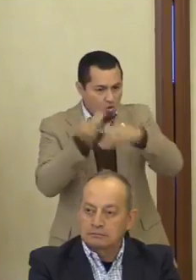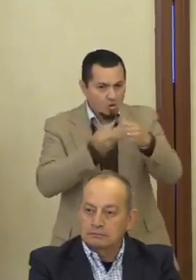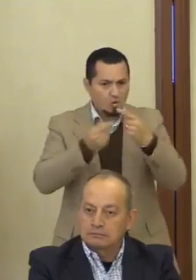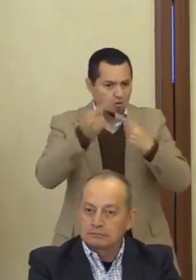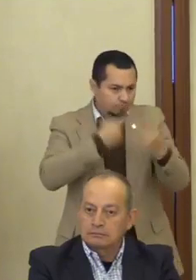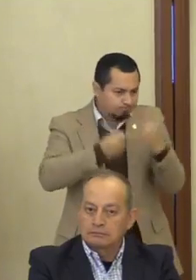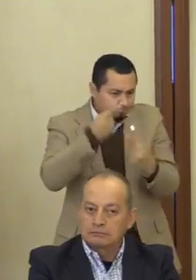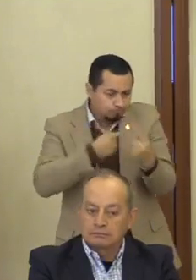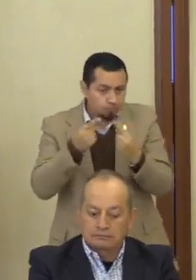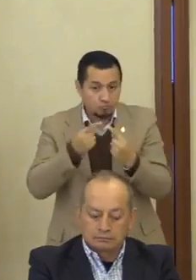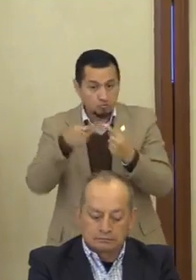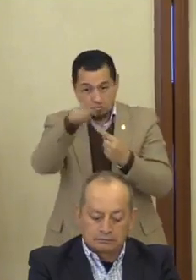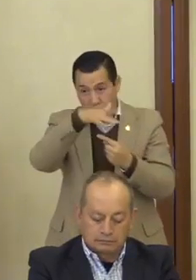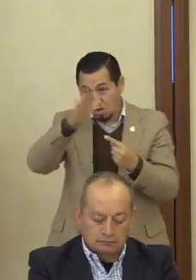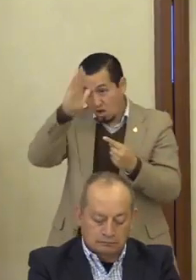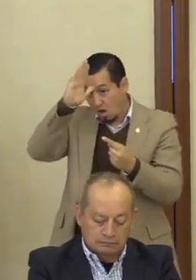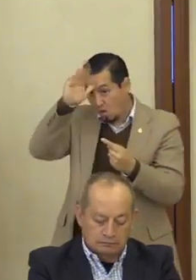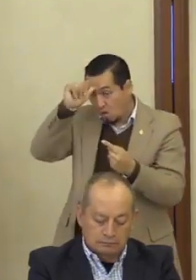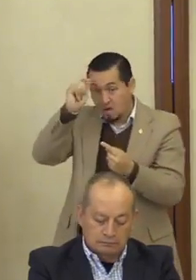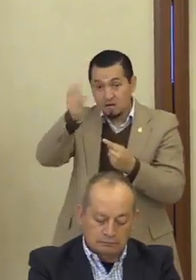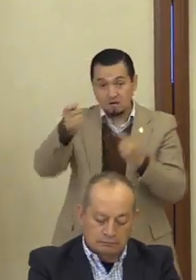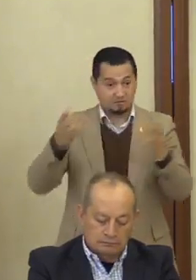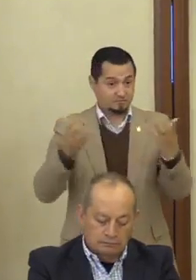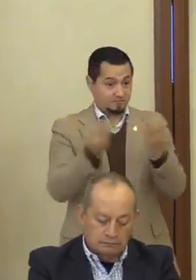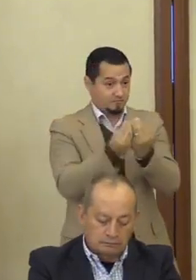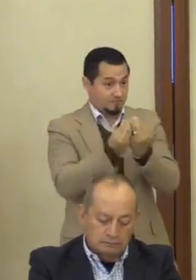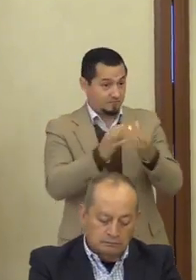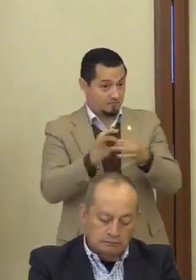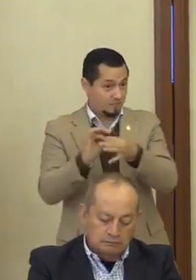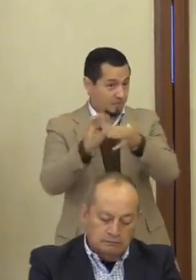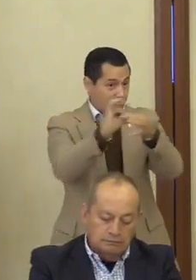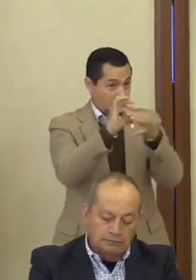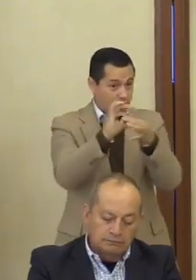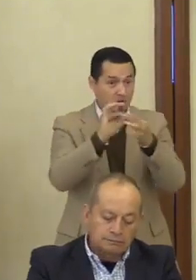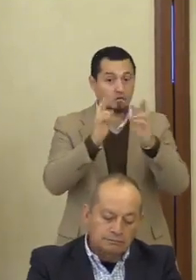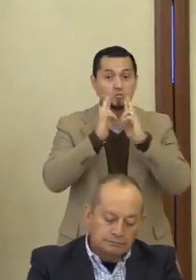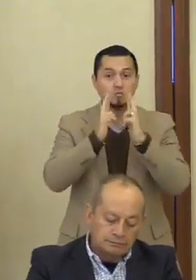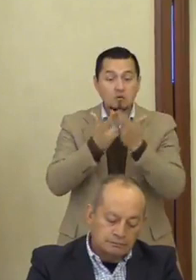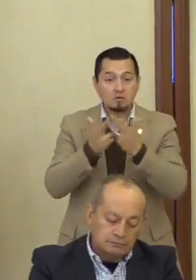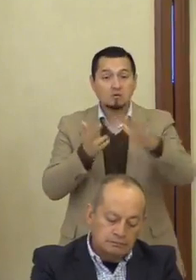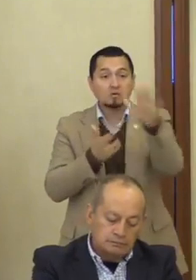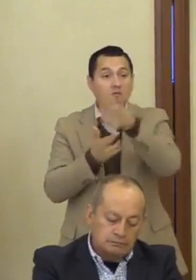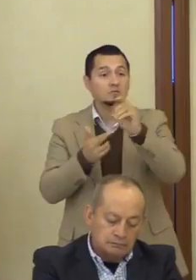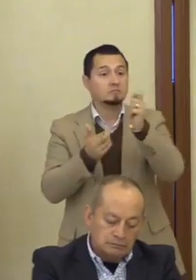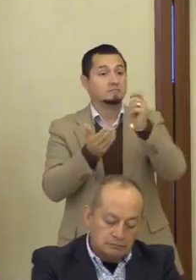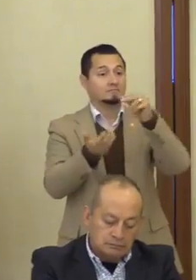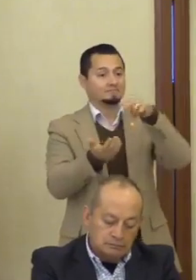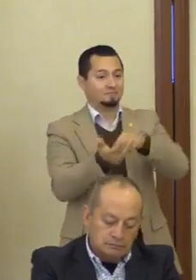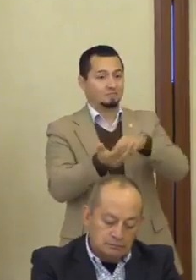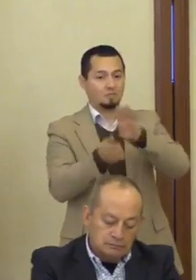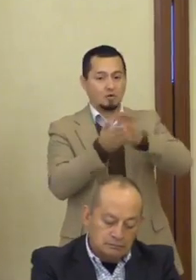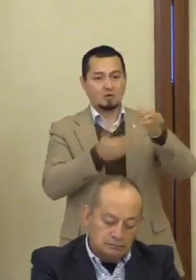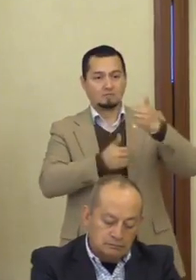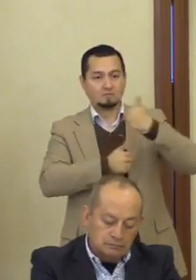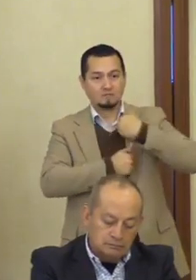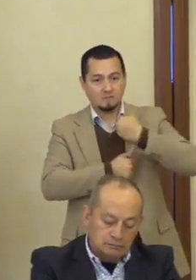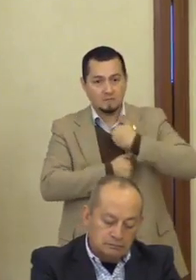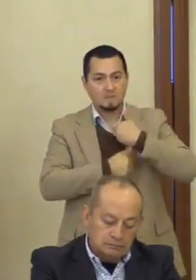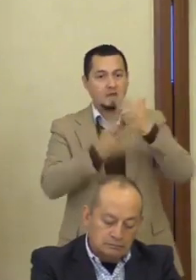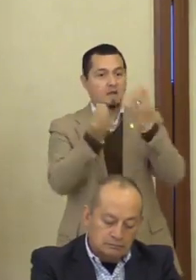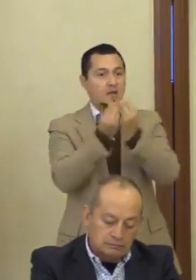Consejo, por acuerdo con todos los integrantes de la mesa, en donde está, por supuesto, el Ejército, la